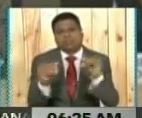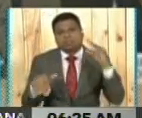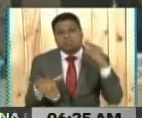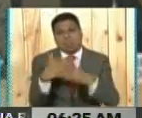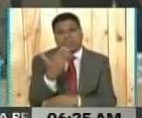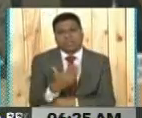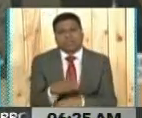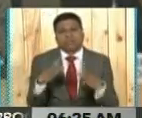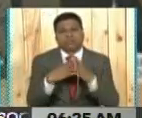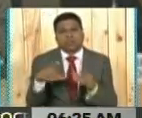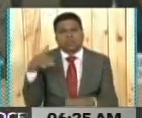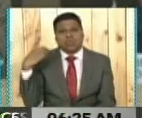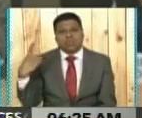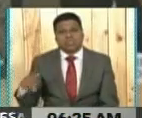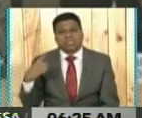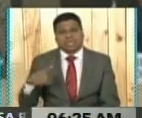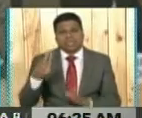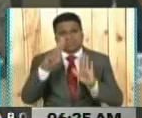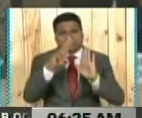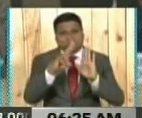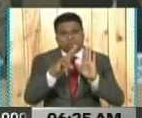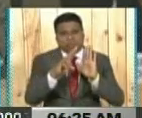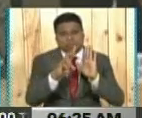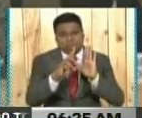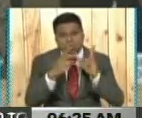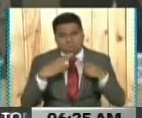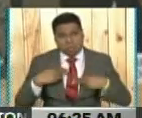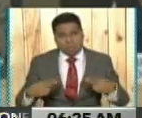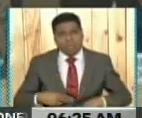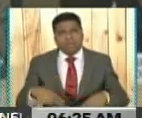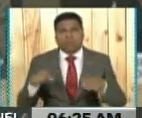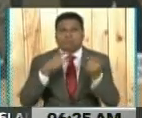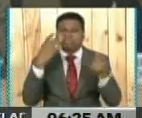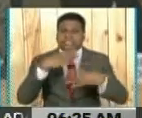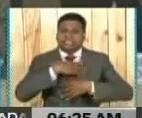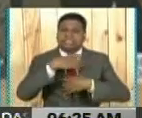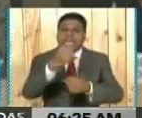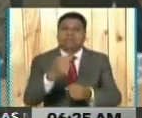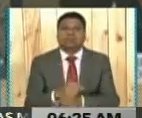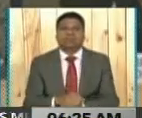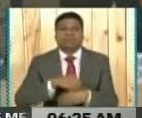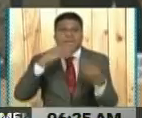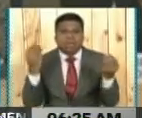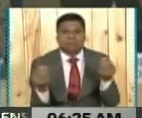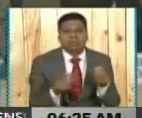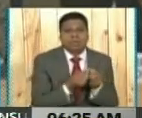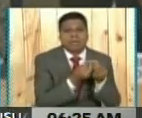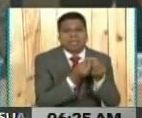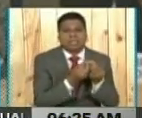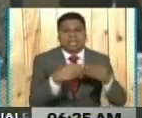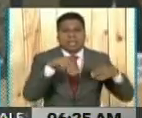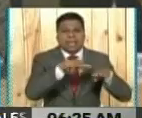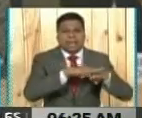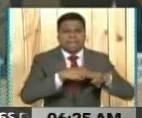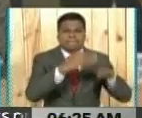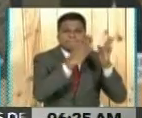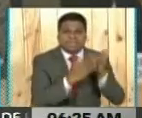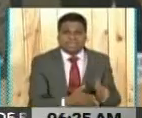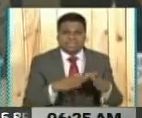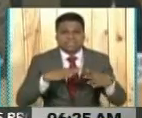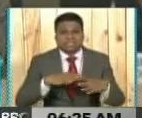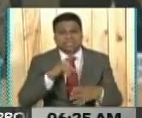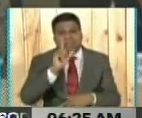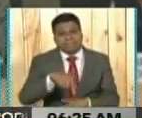de derechos humanos. En materia de salud, me acompaña la ministra de Salud, quien dará detalles